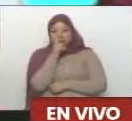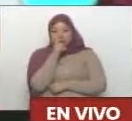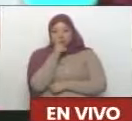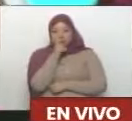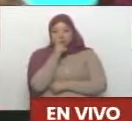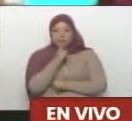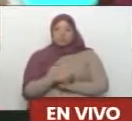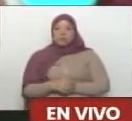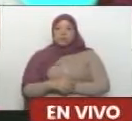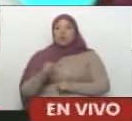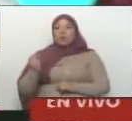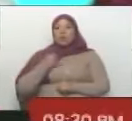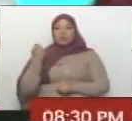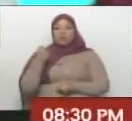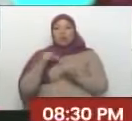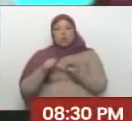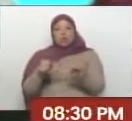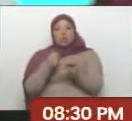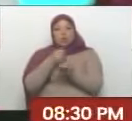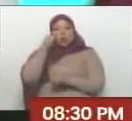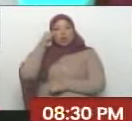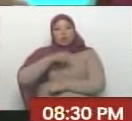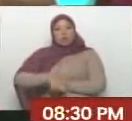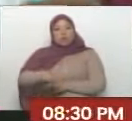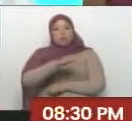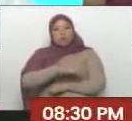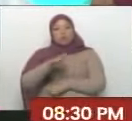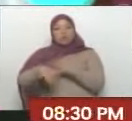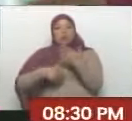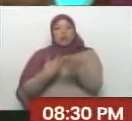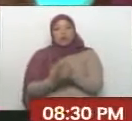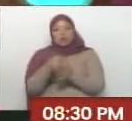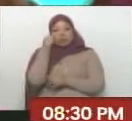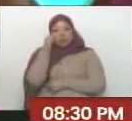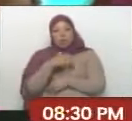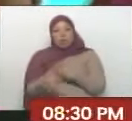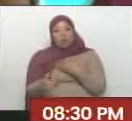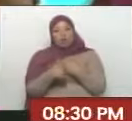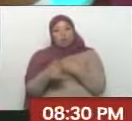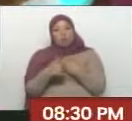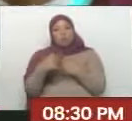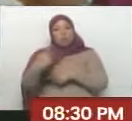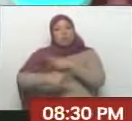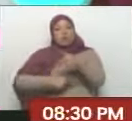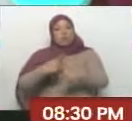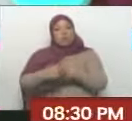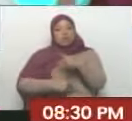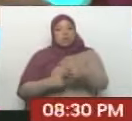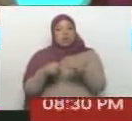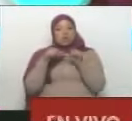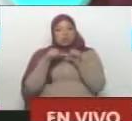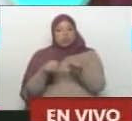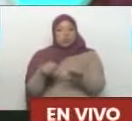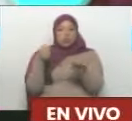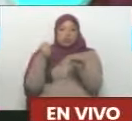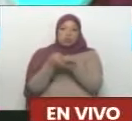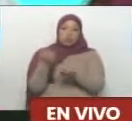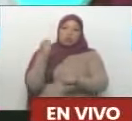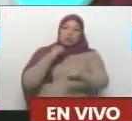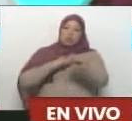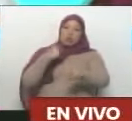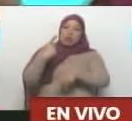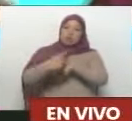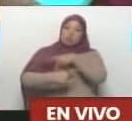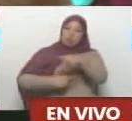nosotros garantizar la permanencia de nuestro pueblo en el tiempo, enfrentando los procesos de neocolonización, enfrentando los